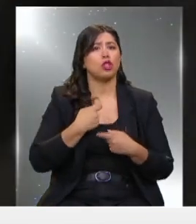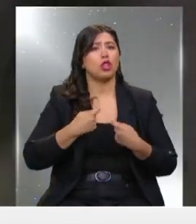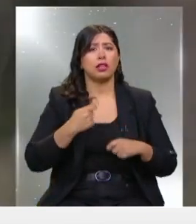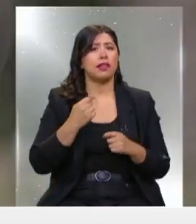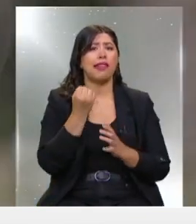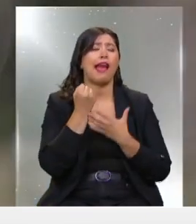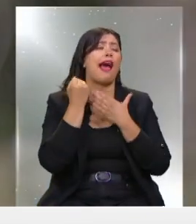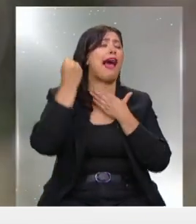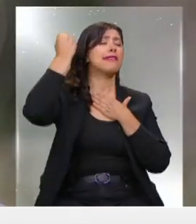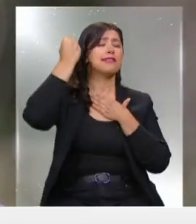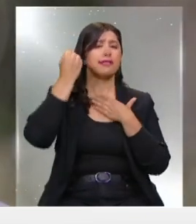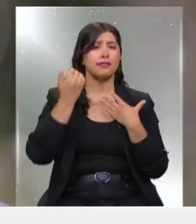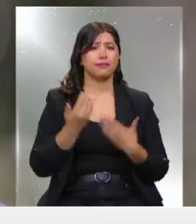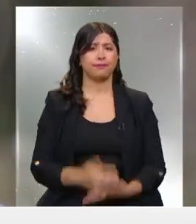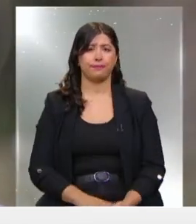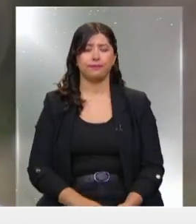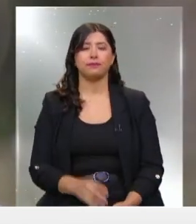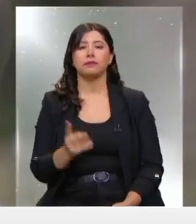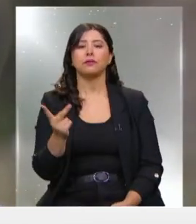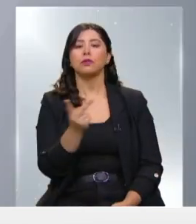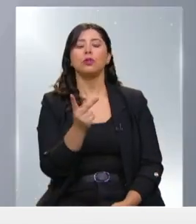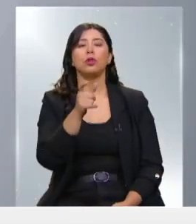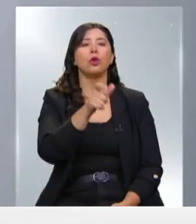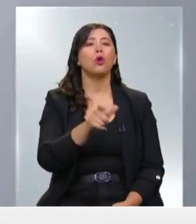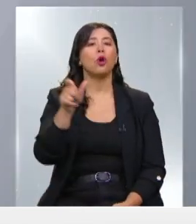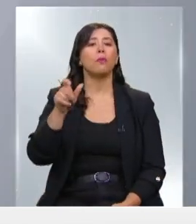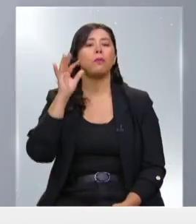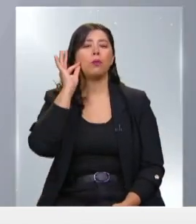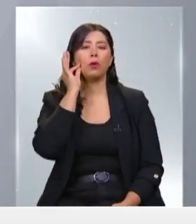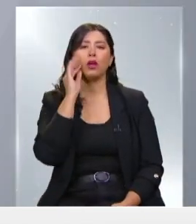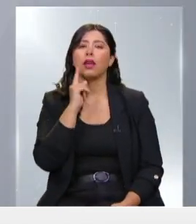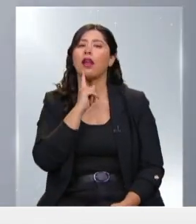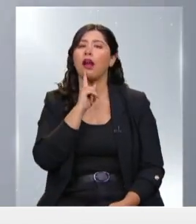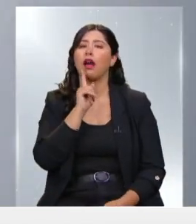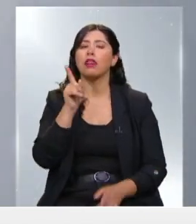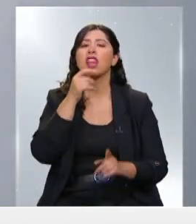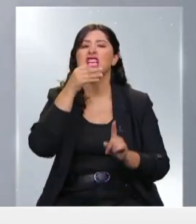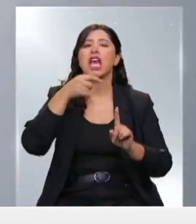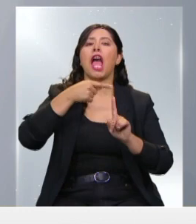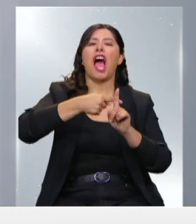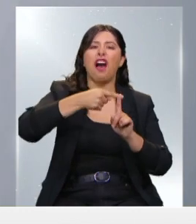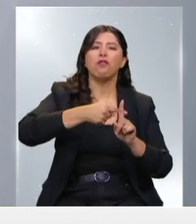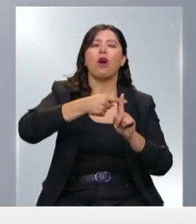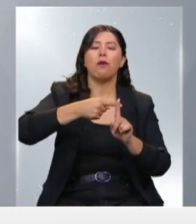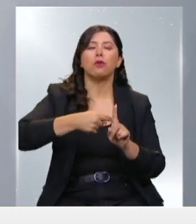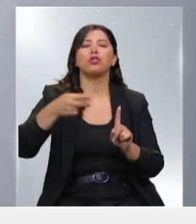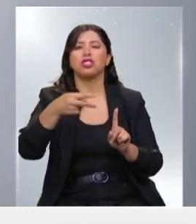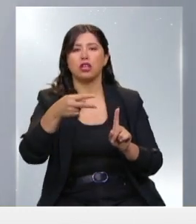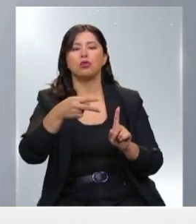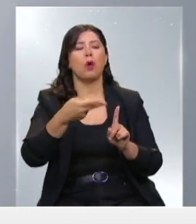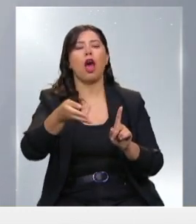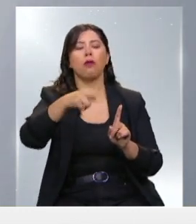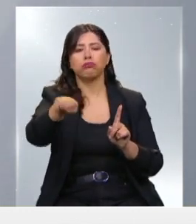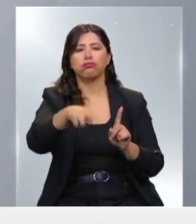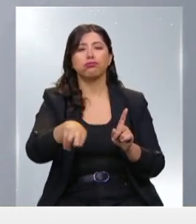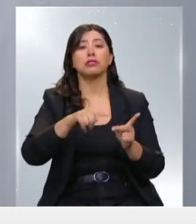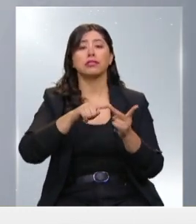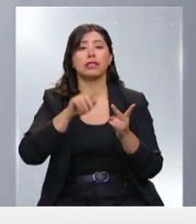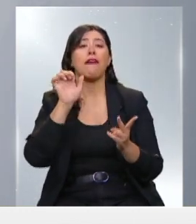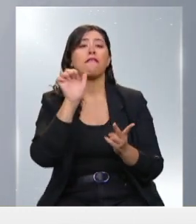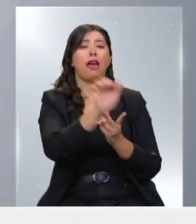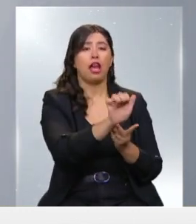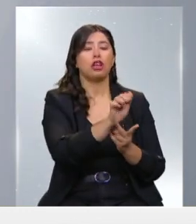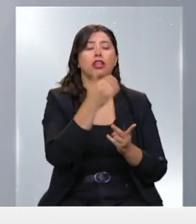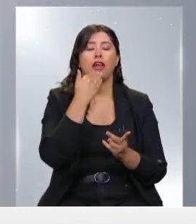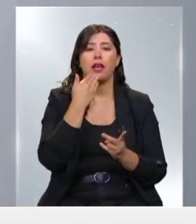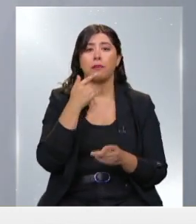vida. 2 mujeres denuncian a Jaramillo por abuso sexual reiterado y violación. El segundo alcalde de la región de la Araucanía, que es